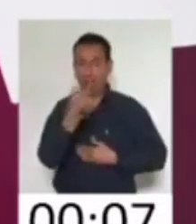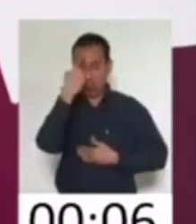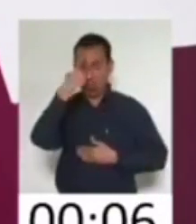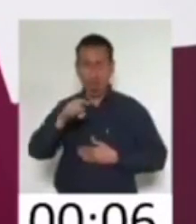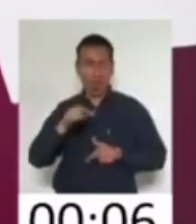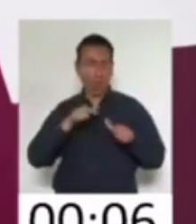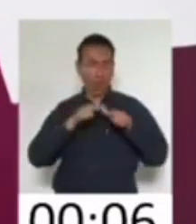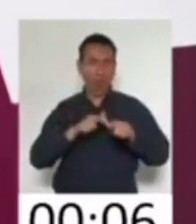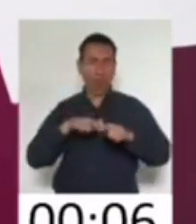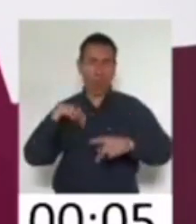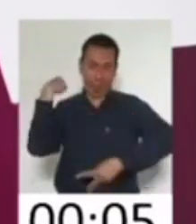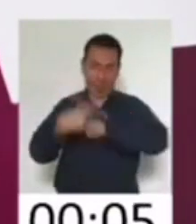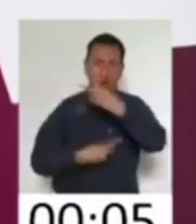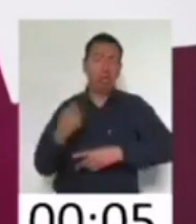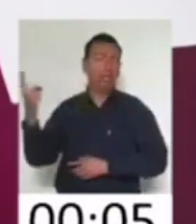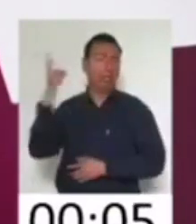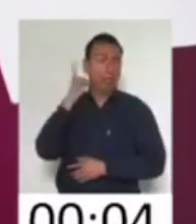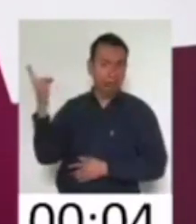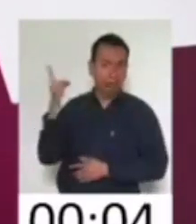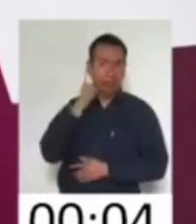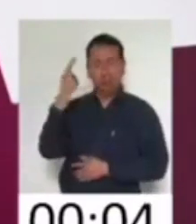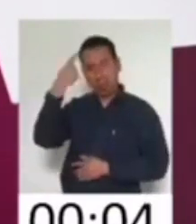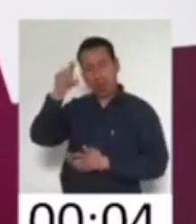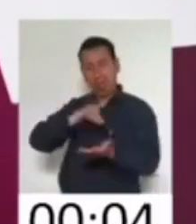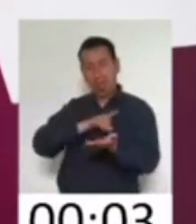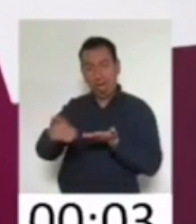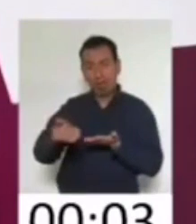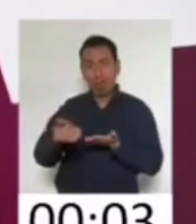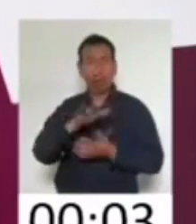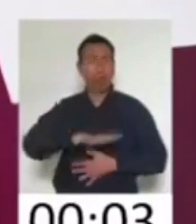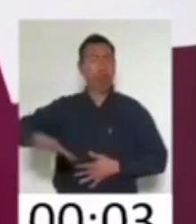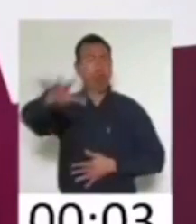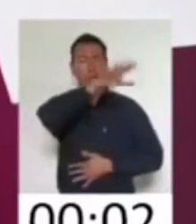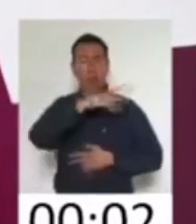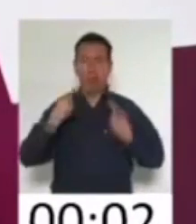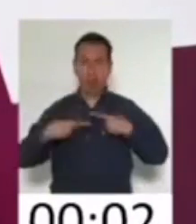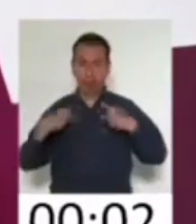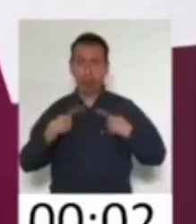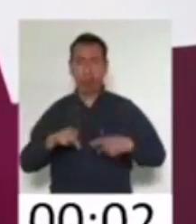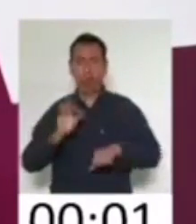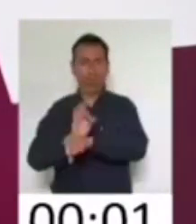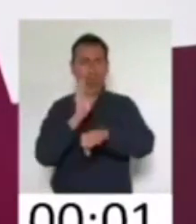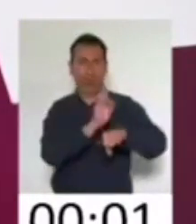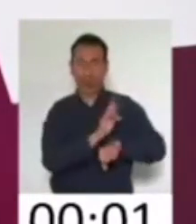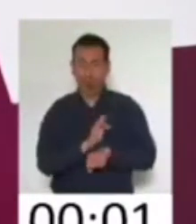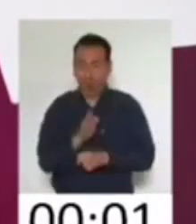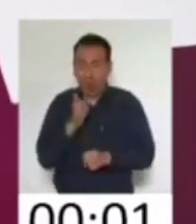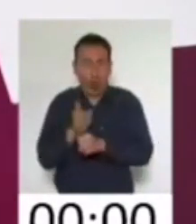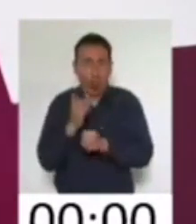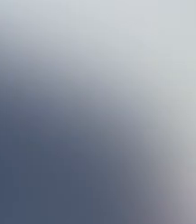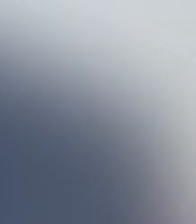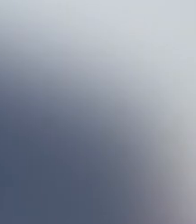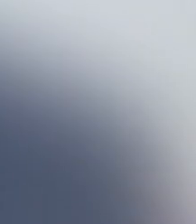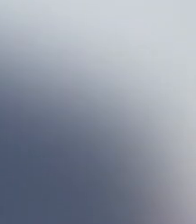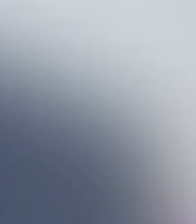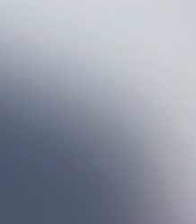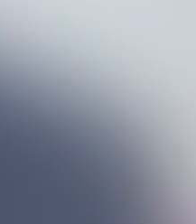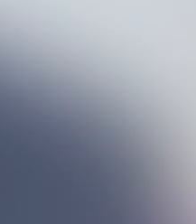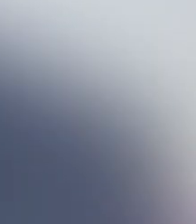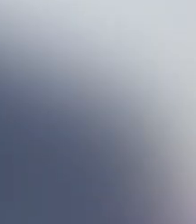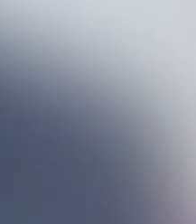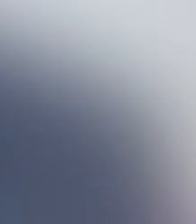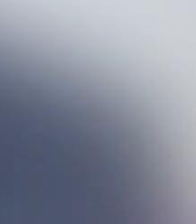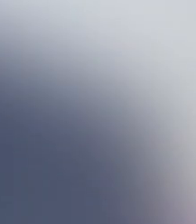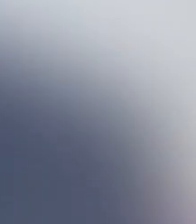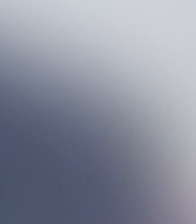ir al Congreso a recuperar el derecho de los ciudadanos, lo cual actualmente no existe. Muchas gracias. Tu diputado